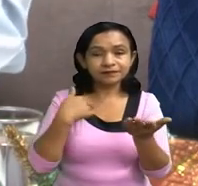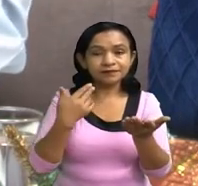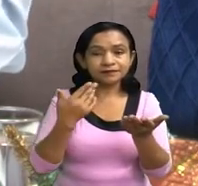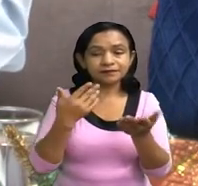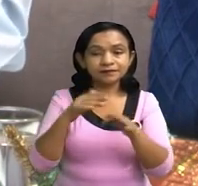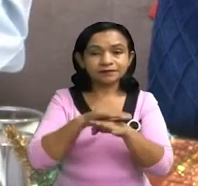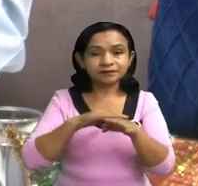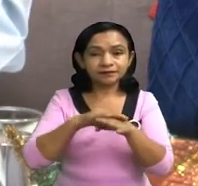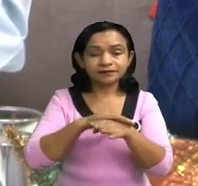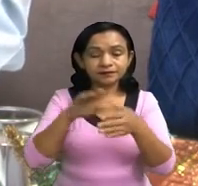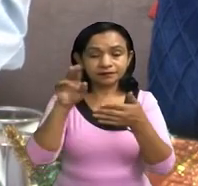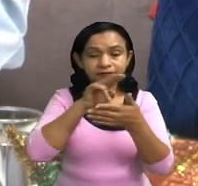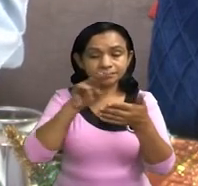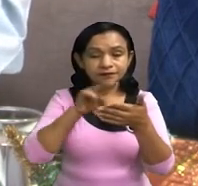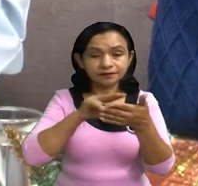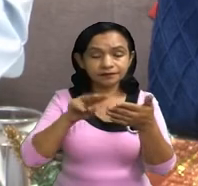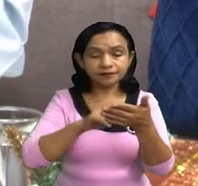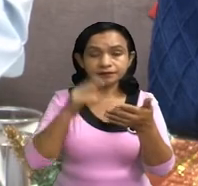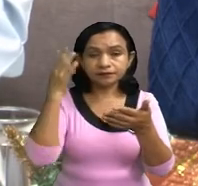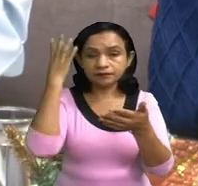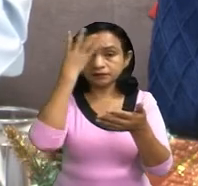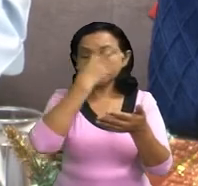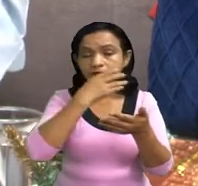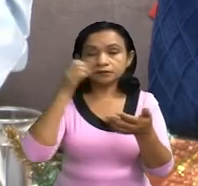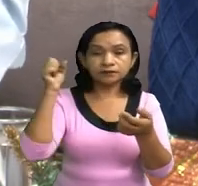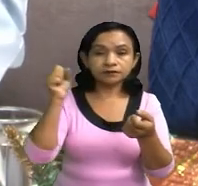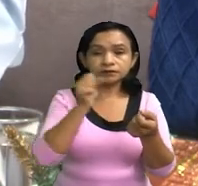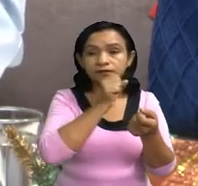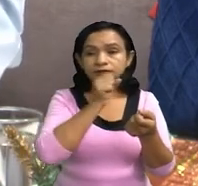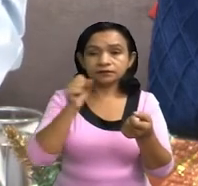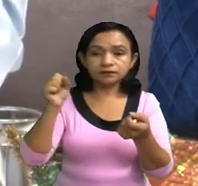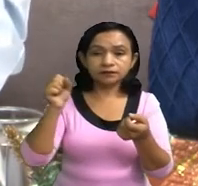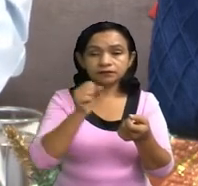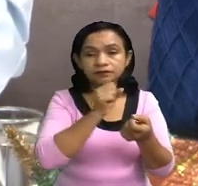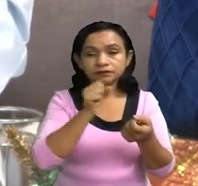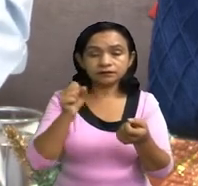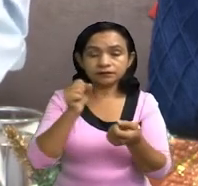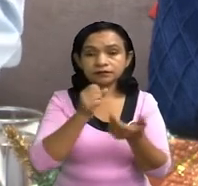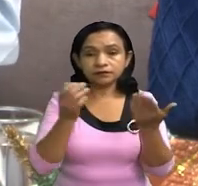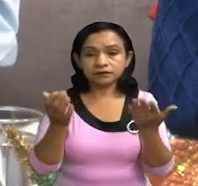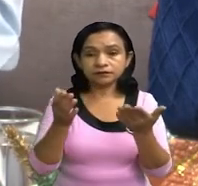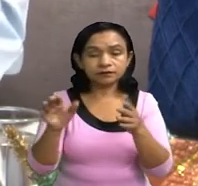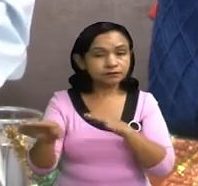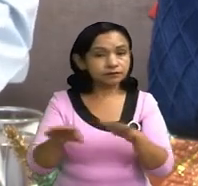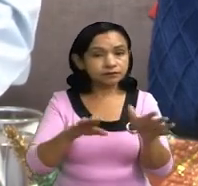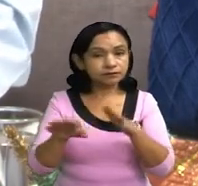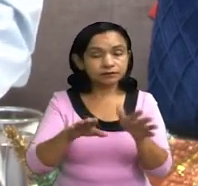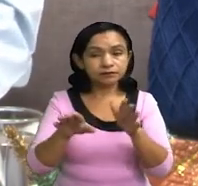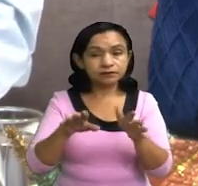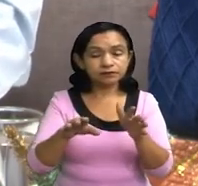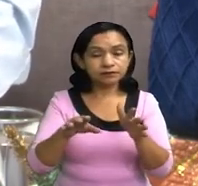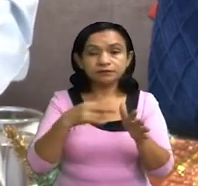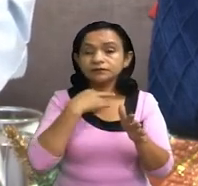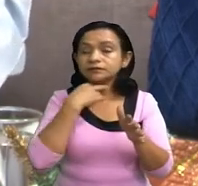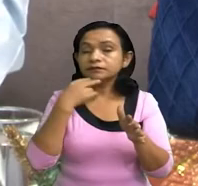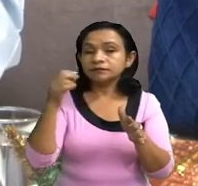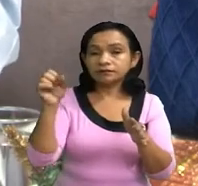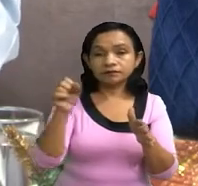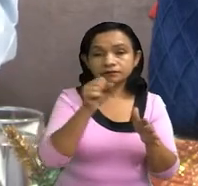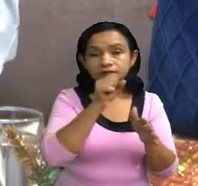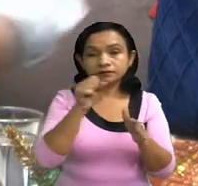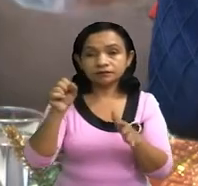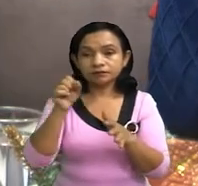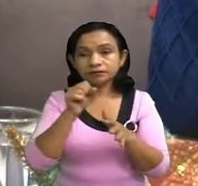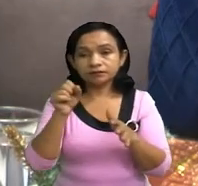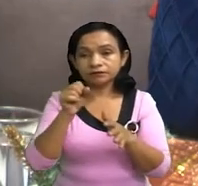para leerle una bellísima canción, pero pues lógicamente no tengo una voz privilegiada,